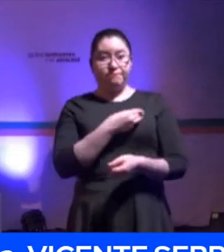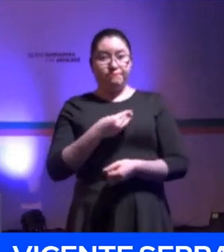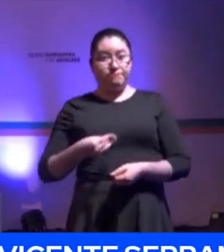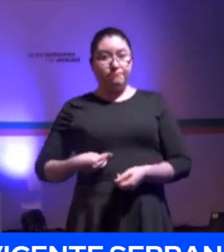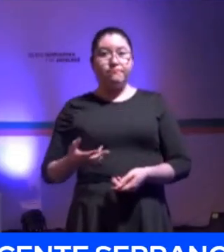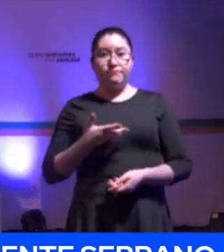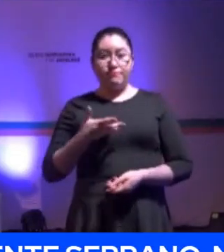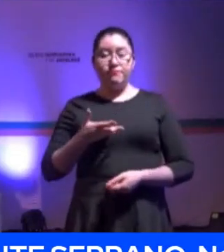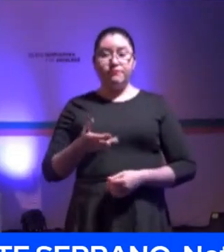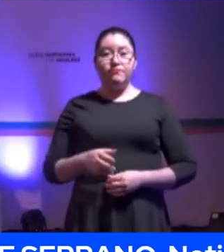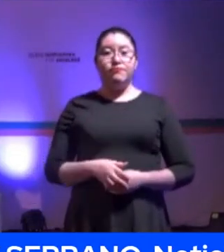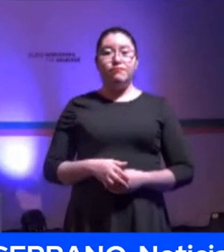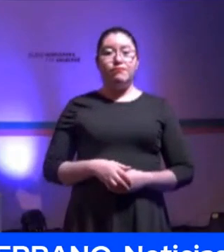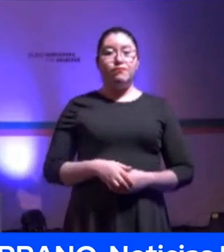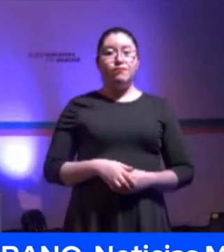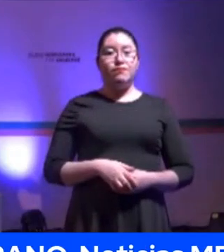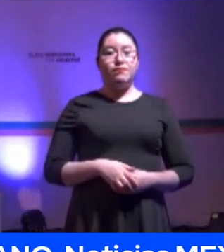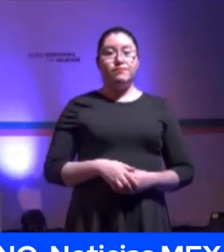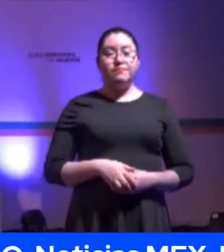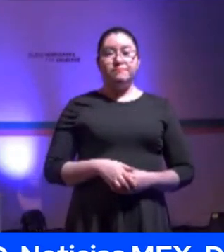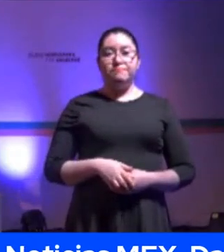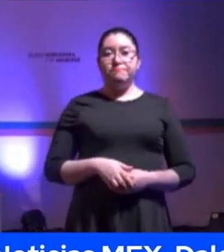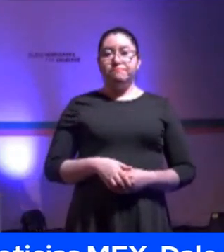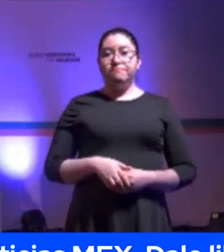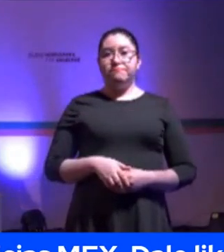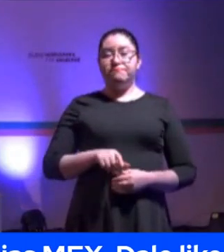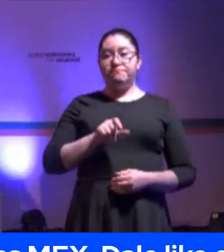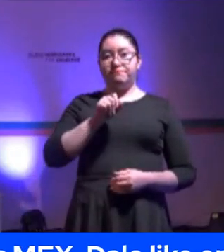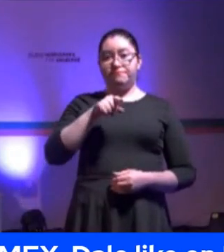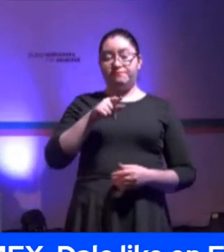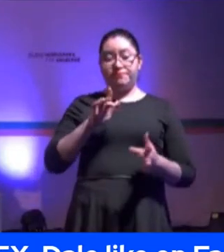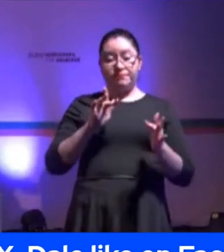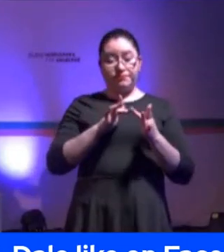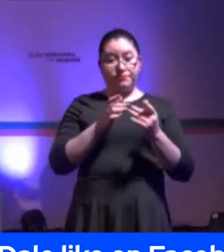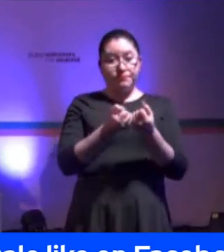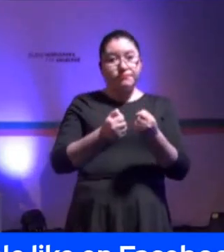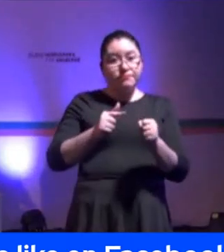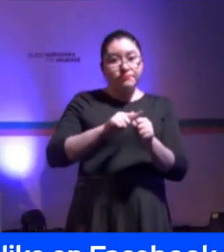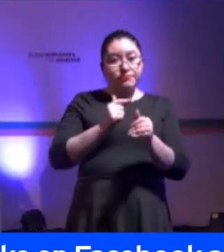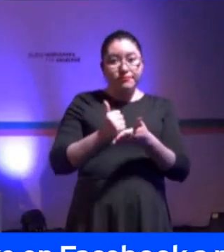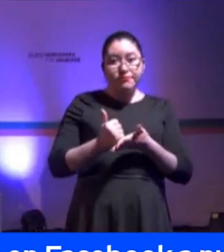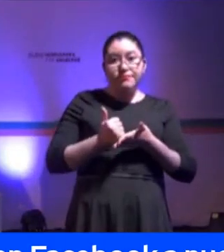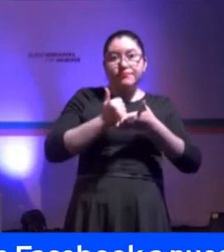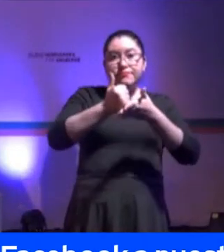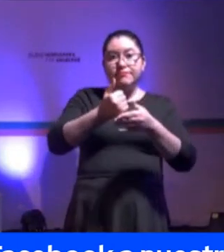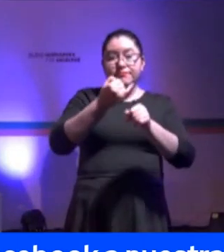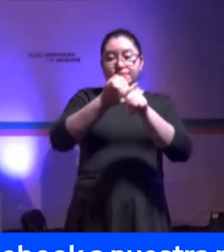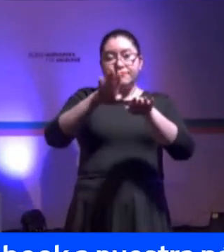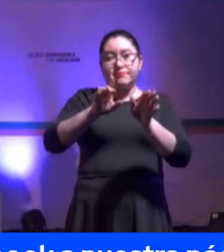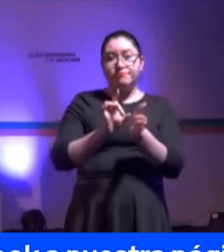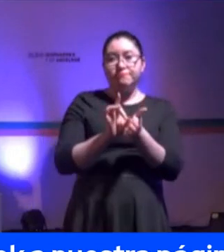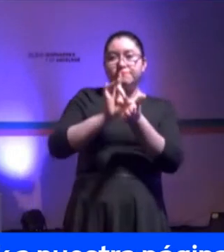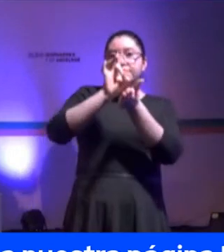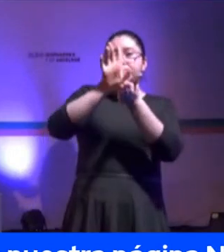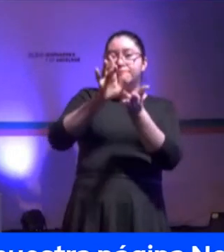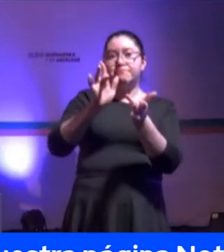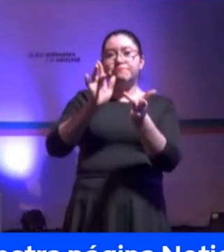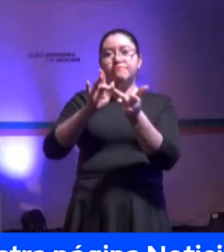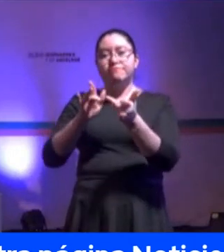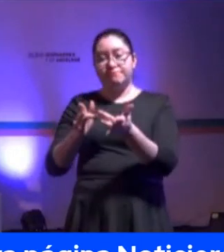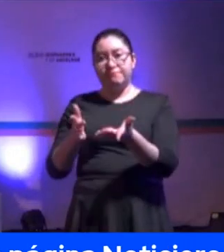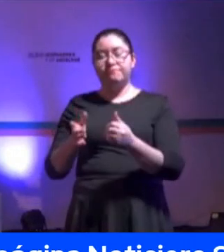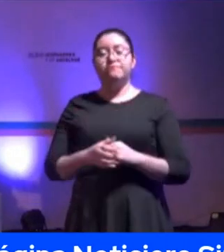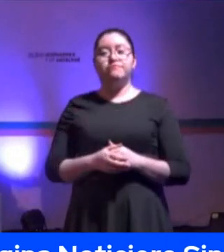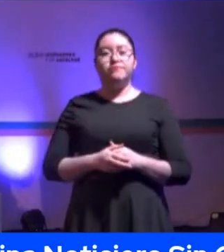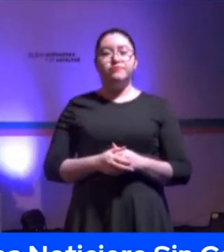precisamente las redes sociales funcionan para eso. Hay que subir esa información a la red, hay que intentar